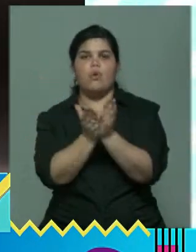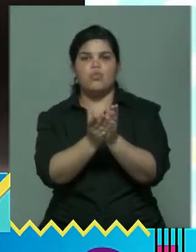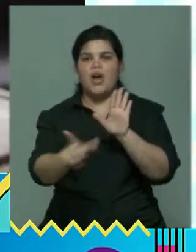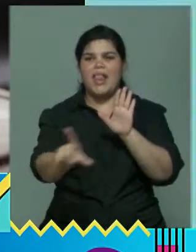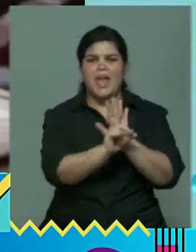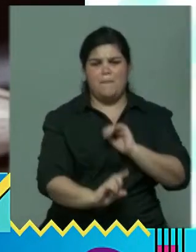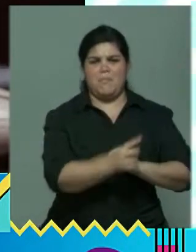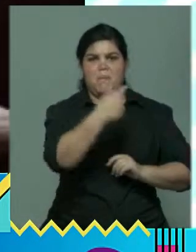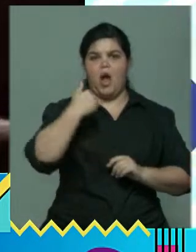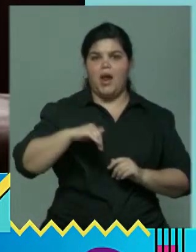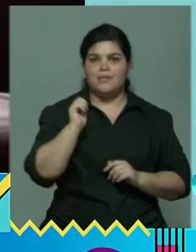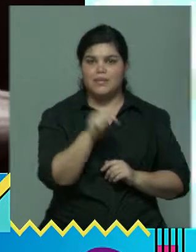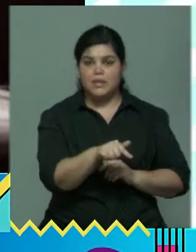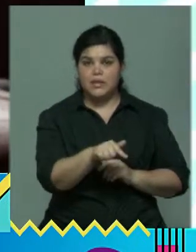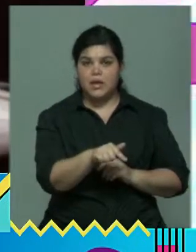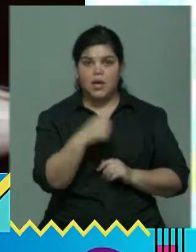con